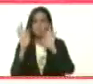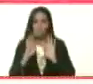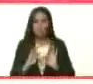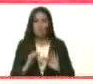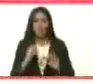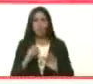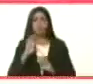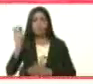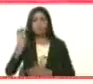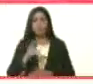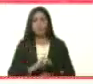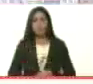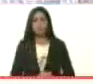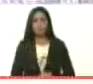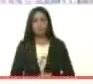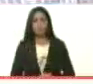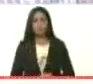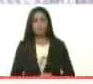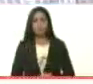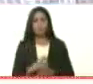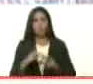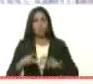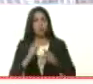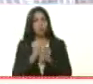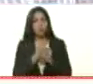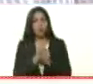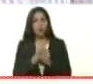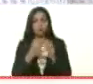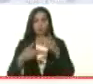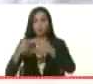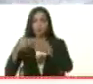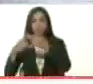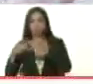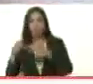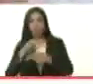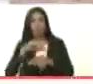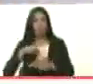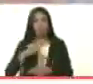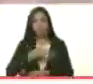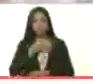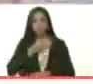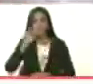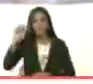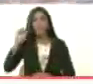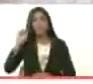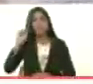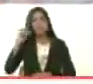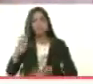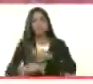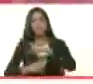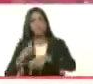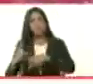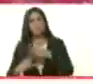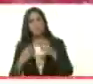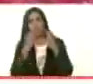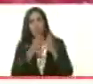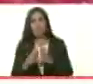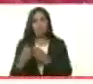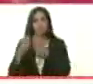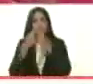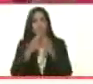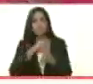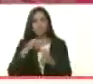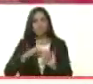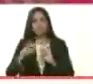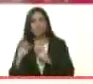del país y de la clase obrera para construir nuestro socialismo productivo en lo económico,